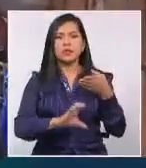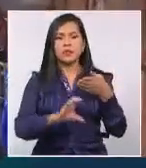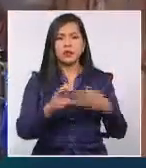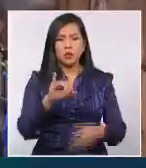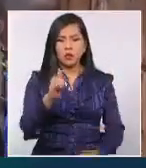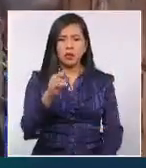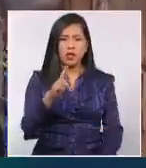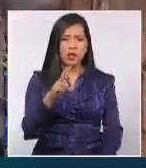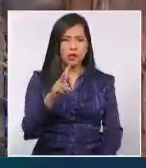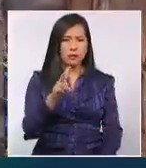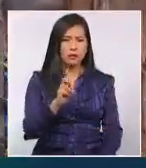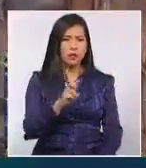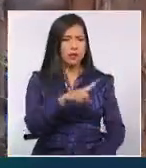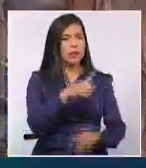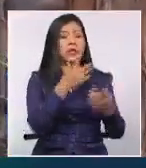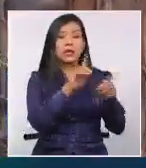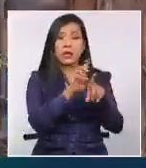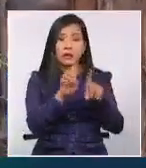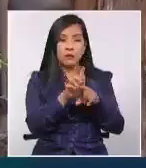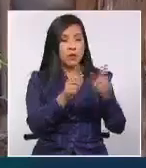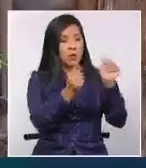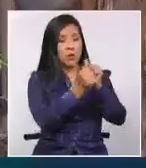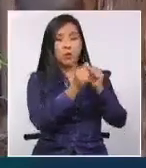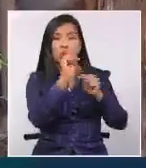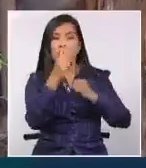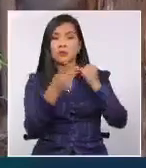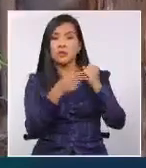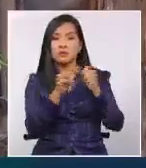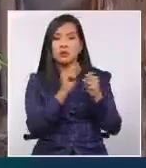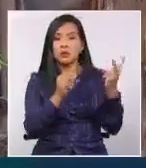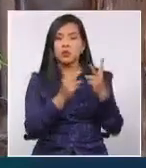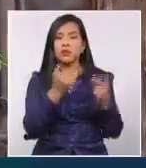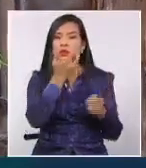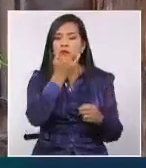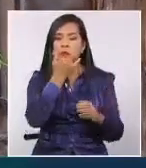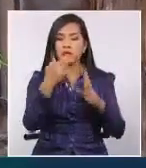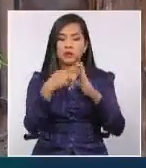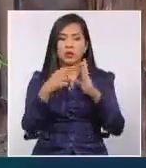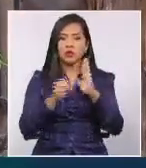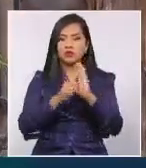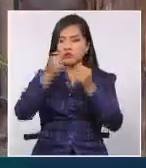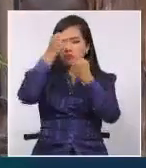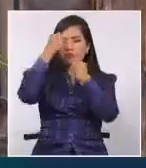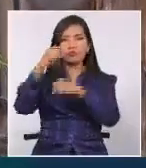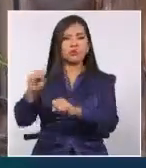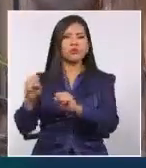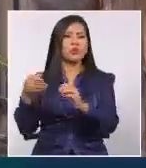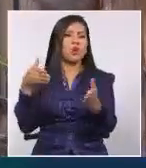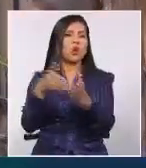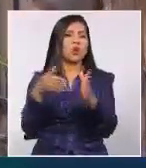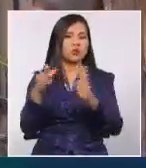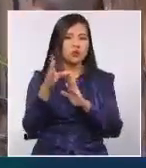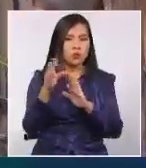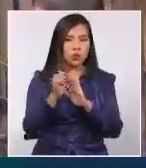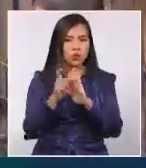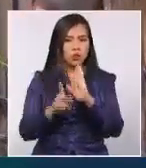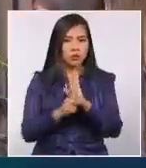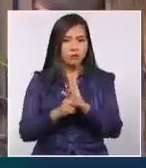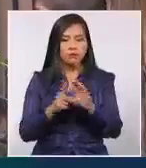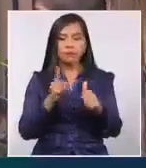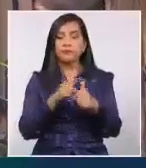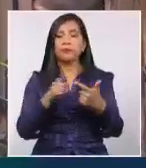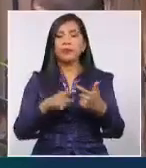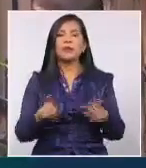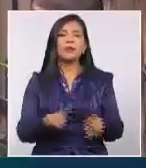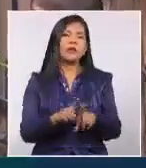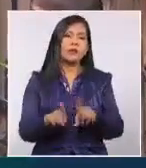exministro de Educación. Los están acusando penalmente por dos delitos, resoluciones contrarias a la Constitución y el delito de